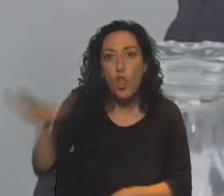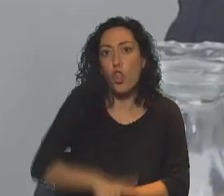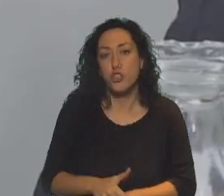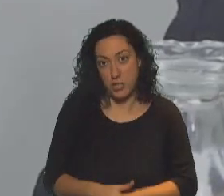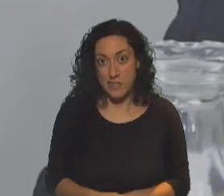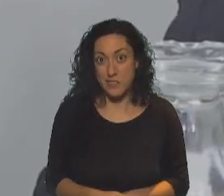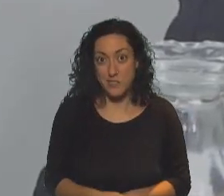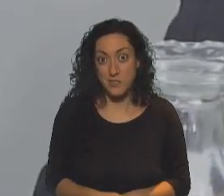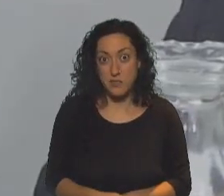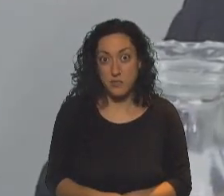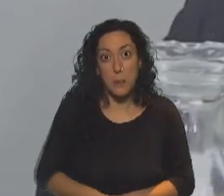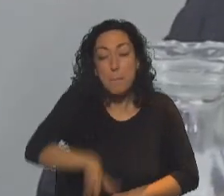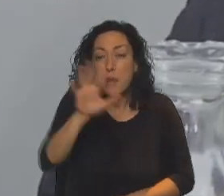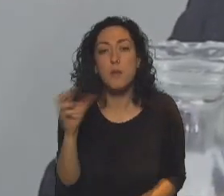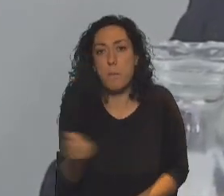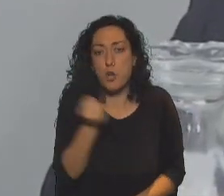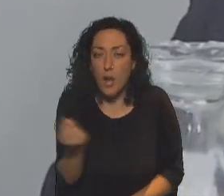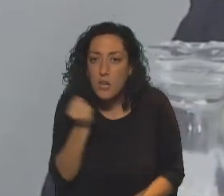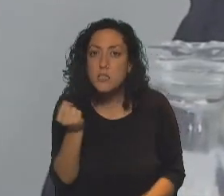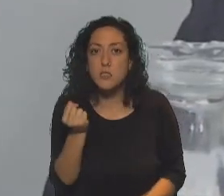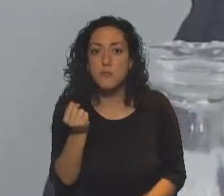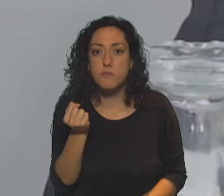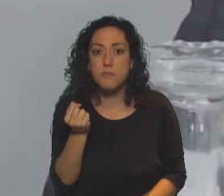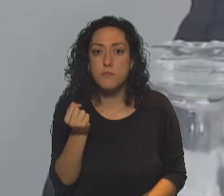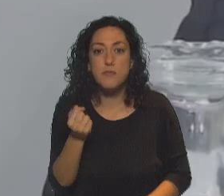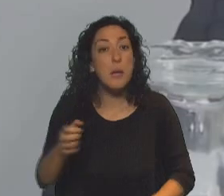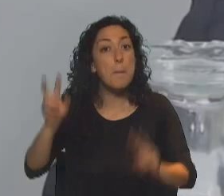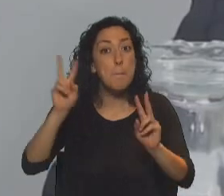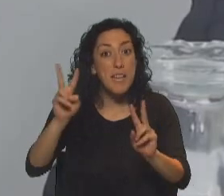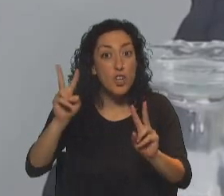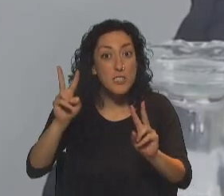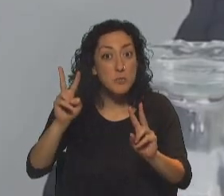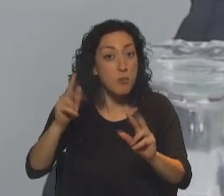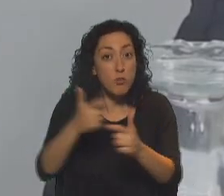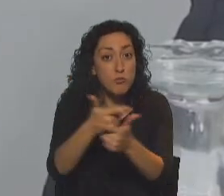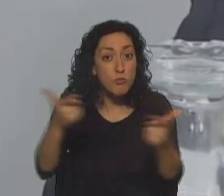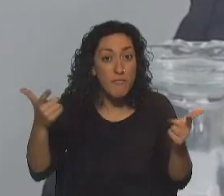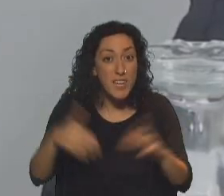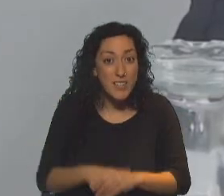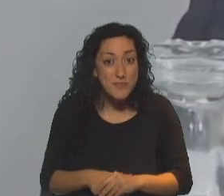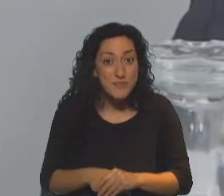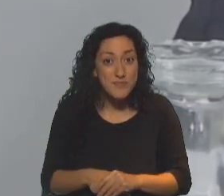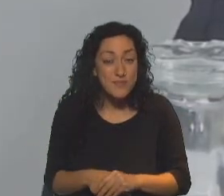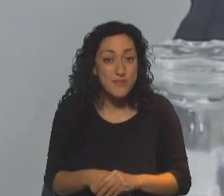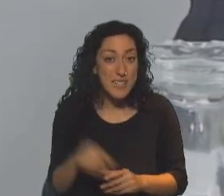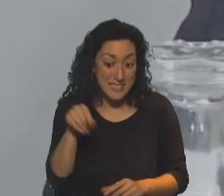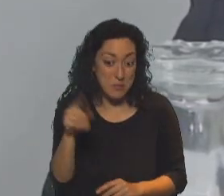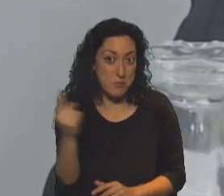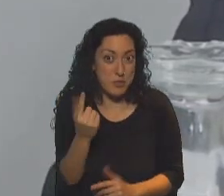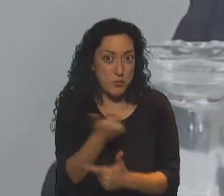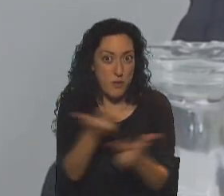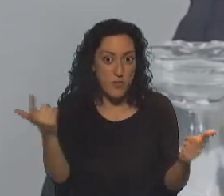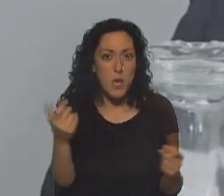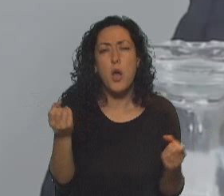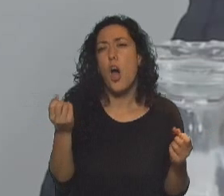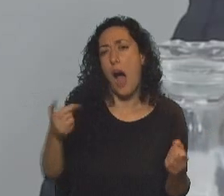Y lo más notable de todo esto es que el peronismo todavía no existía. O sea, vieron que ahora no, porque